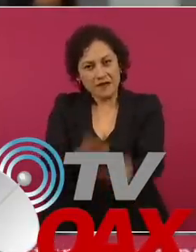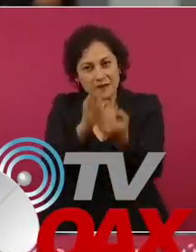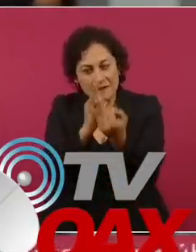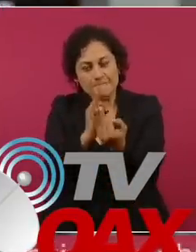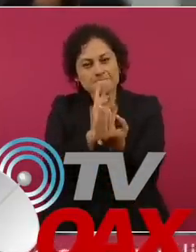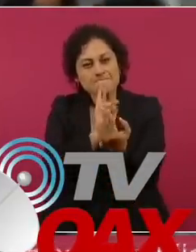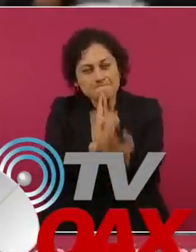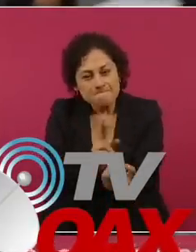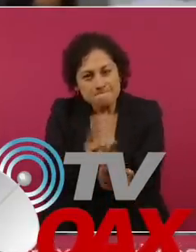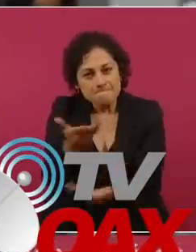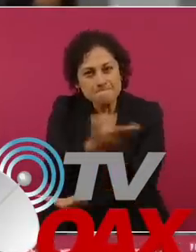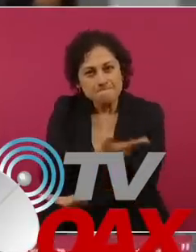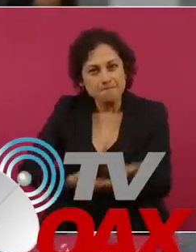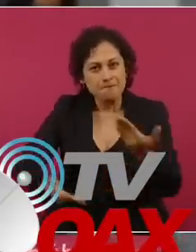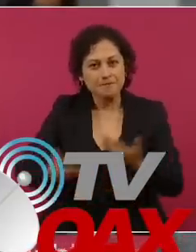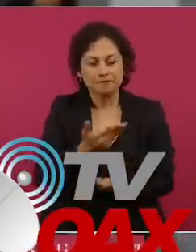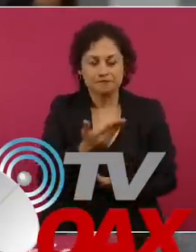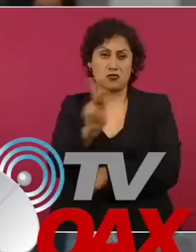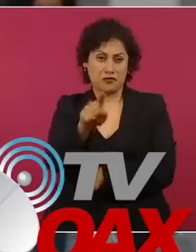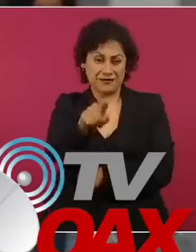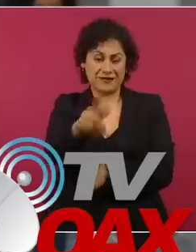una frase de Beirut.